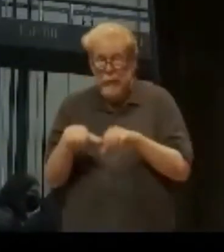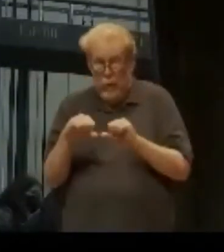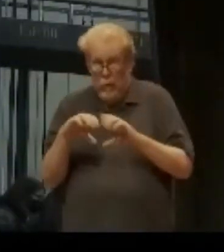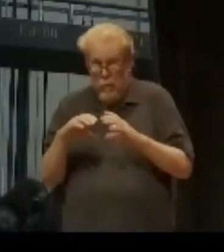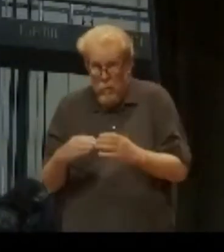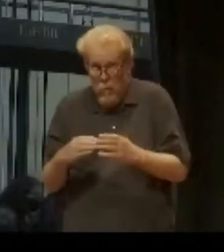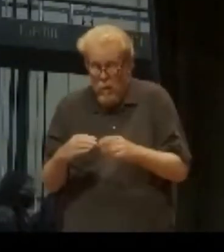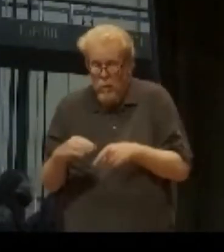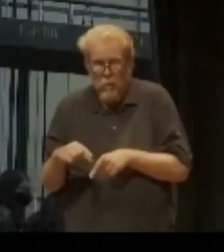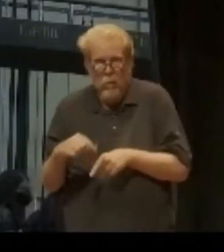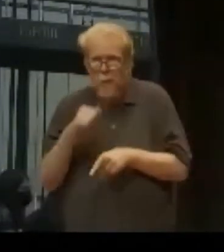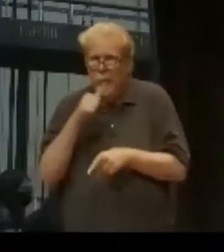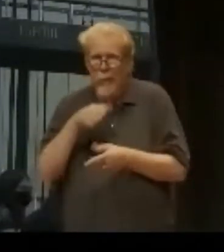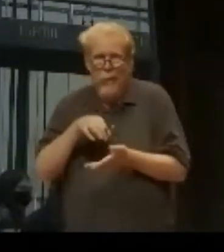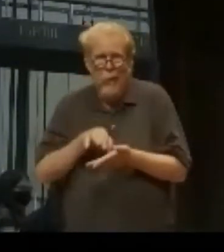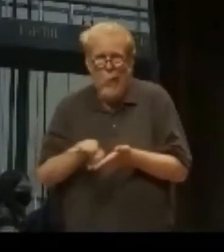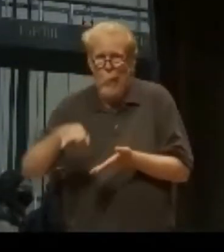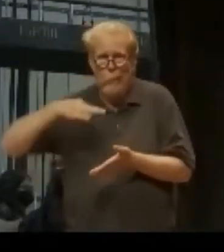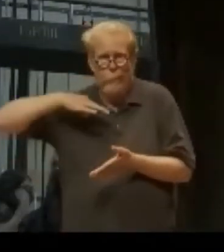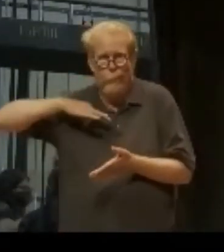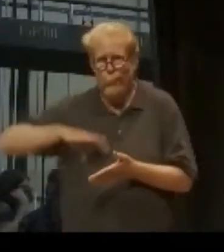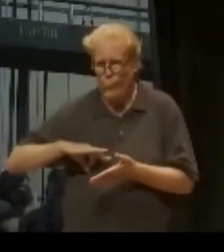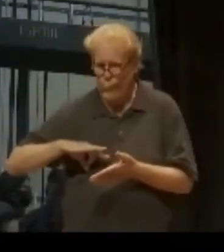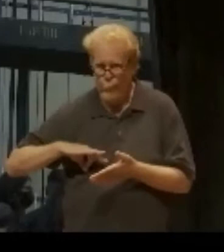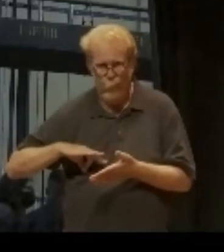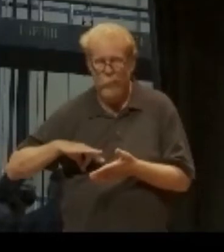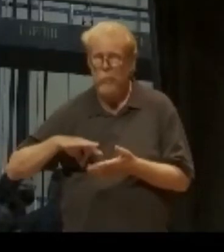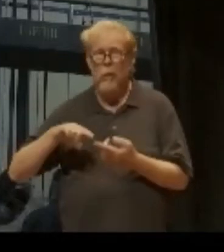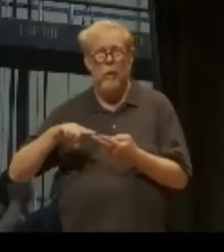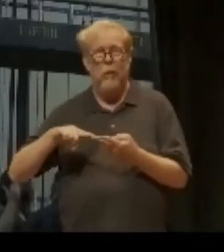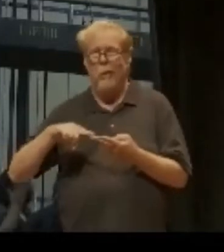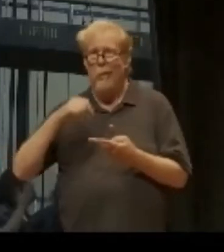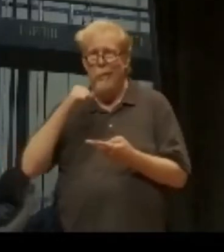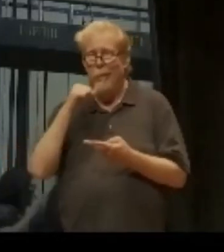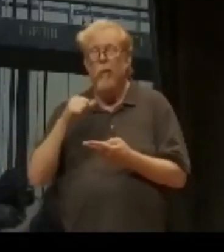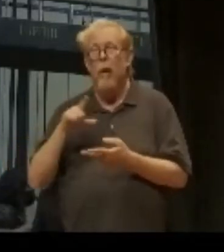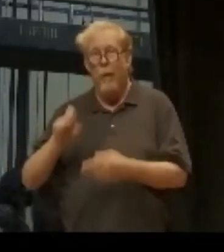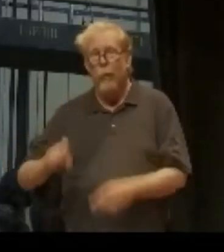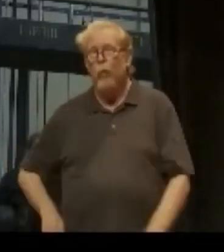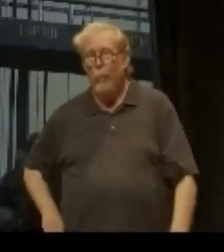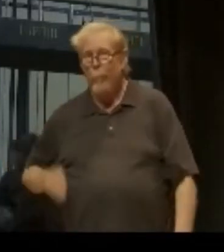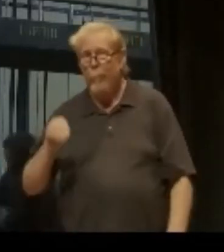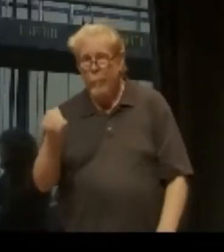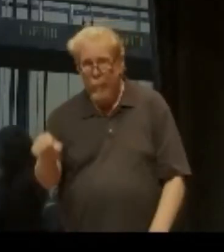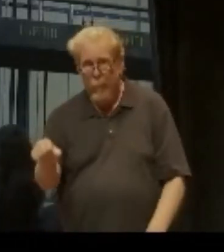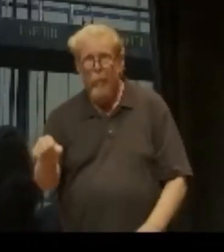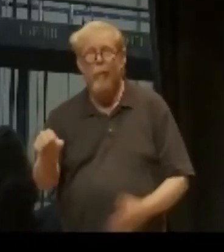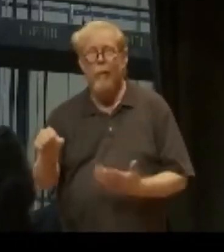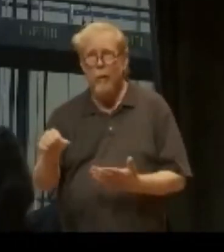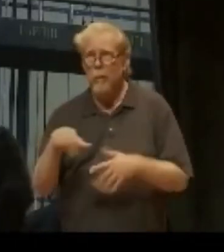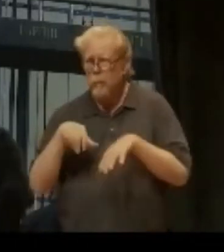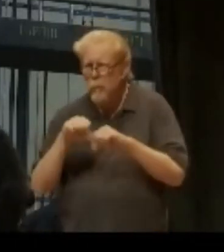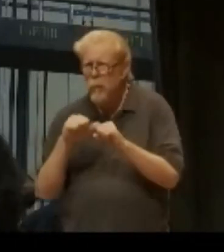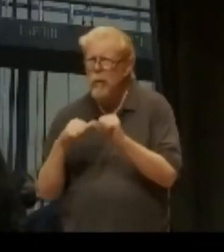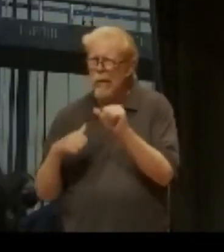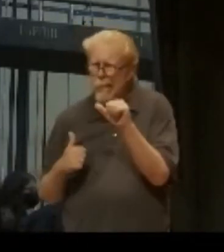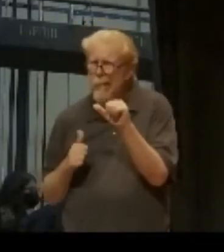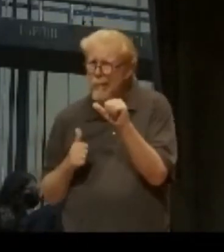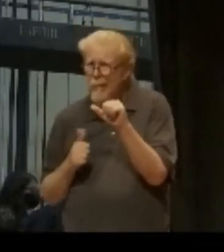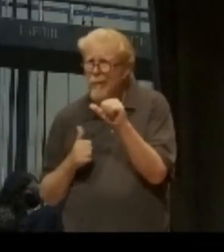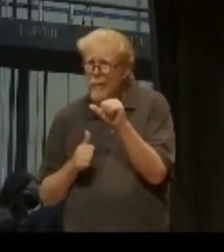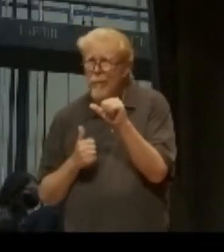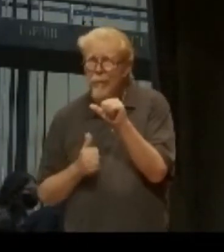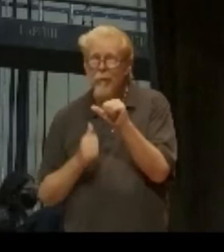son clases que los niños van a tomar, pero que no cuentan para la graduación, no cuentan hacia un crédito. Es decir, hay que pagarlos, ya